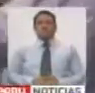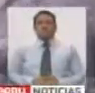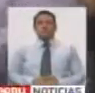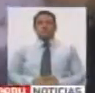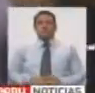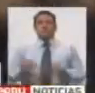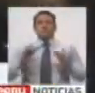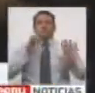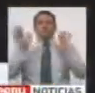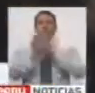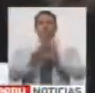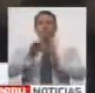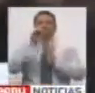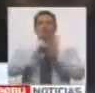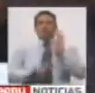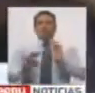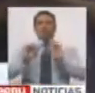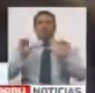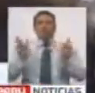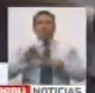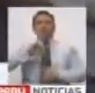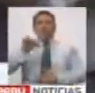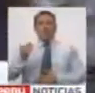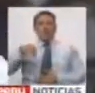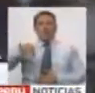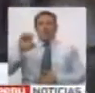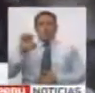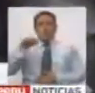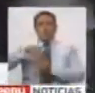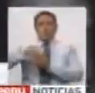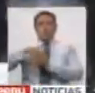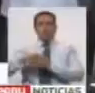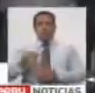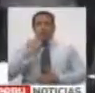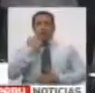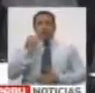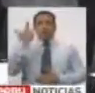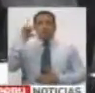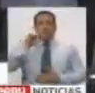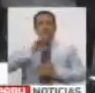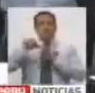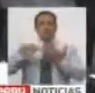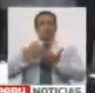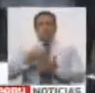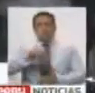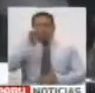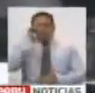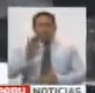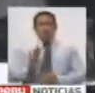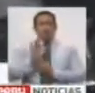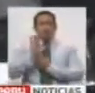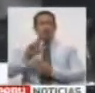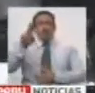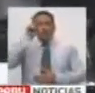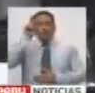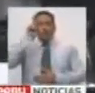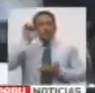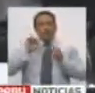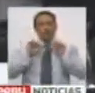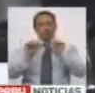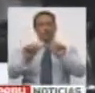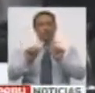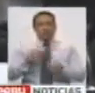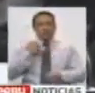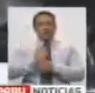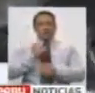A pesar de la resolución del Jurado Nacional de Elecciones, el líder de Todos por el Perú, Julio Guzmán, se mostró confiado de continuar en